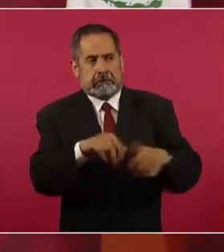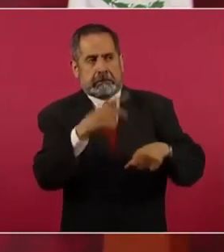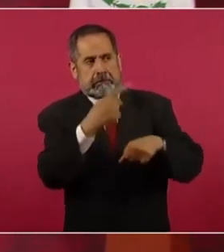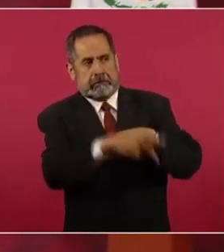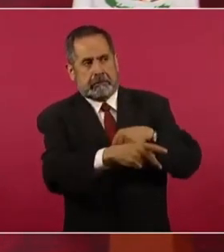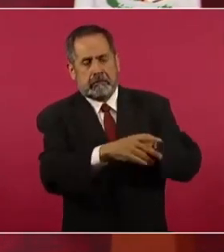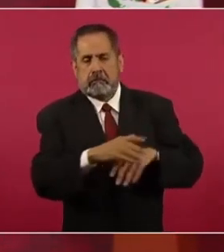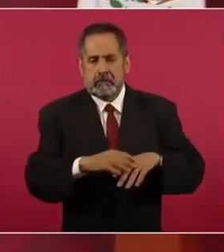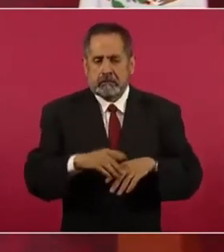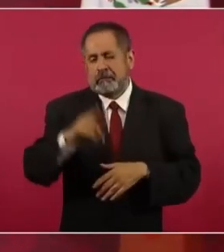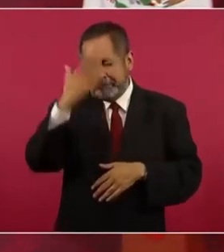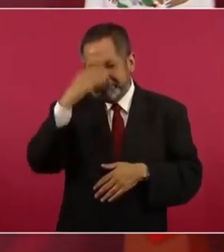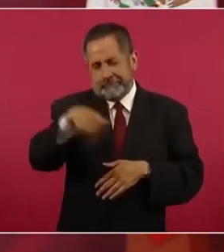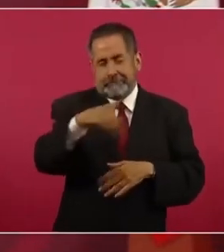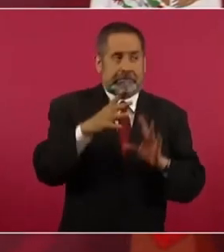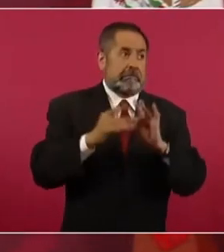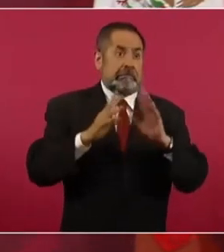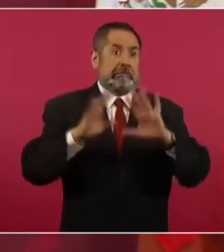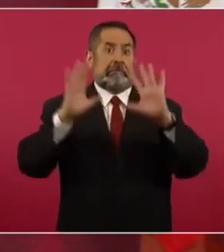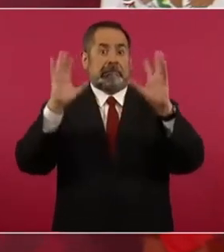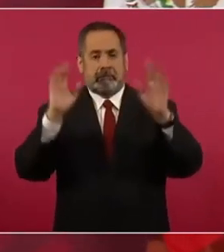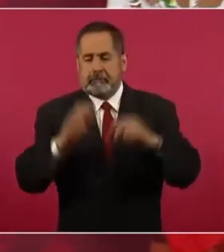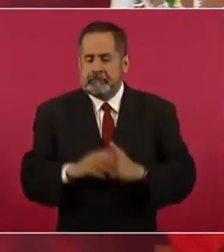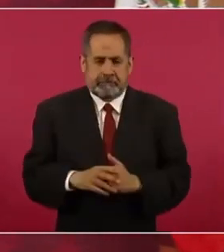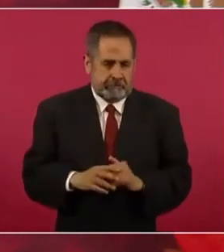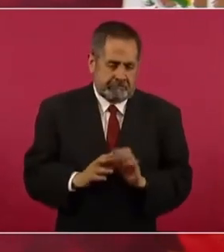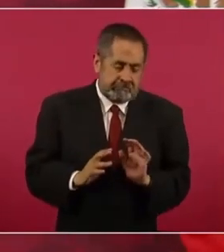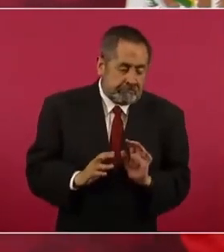York. Yo sé que esto no les va a gustar